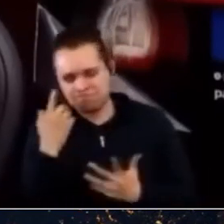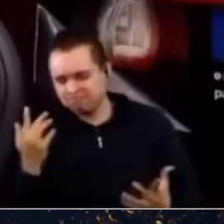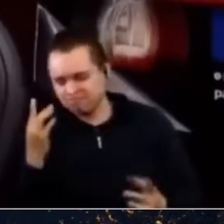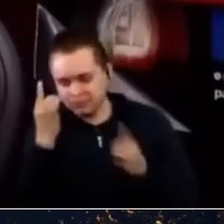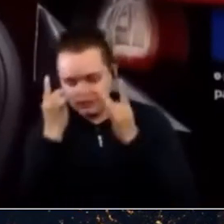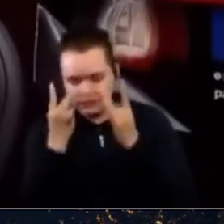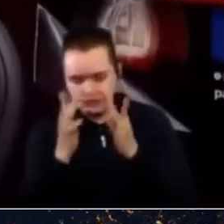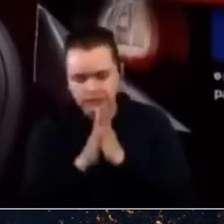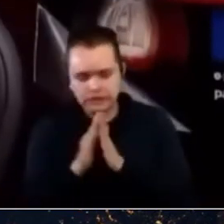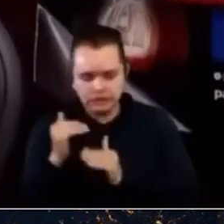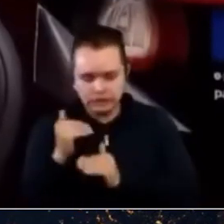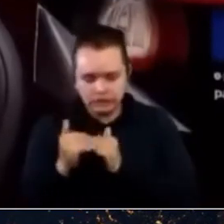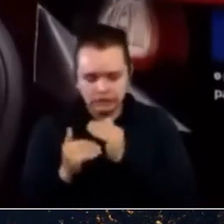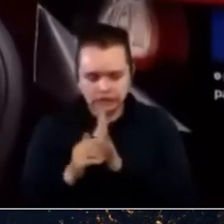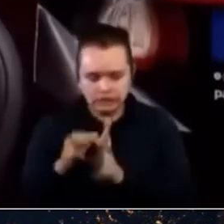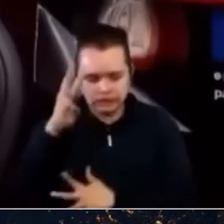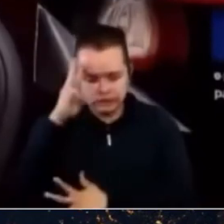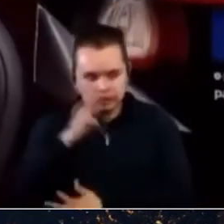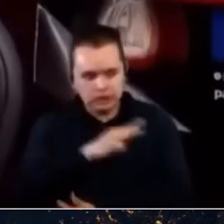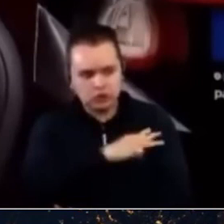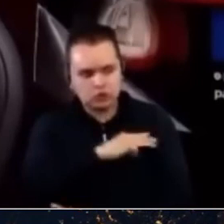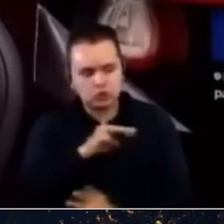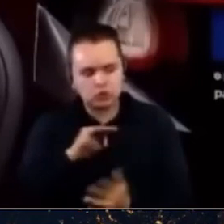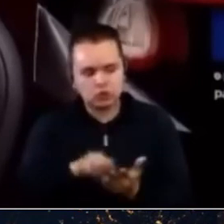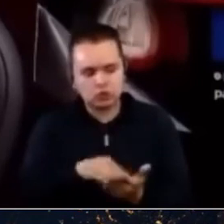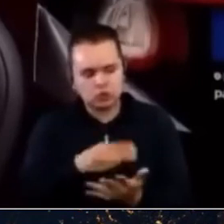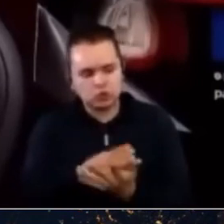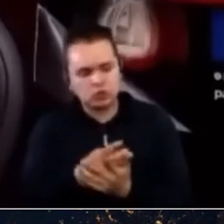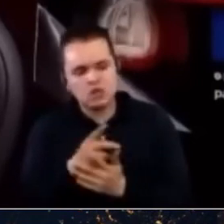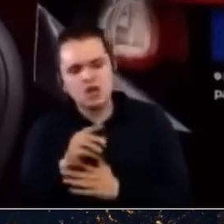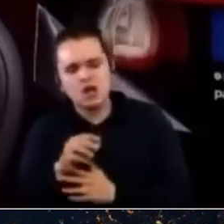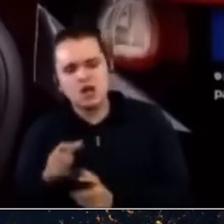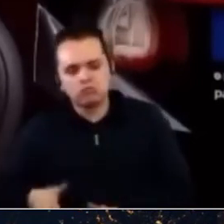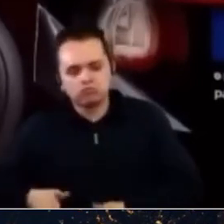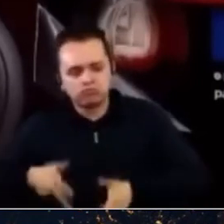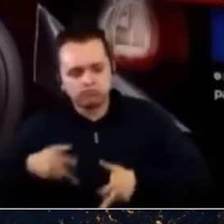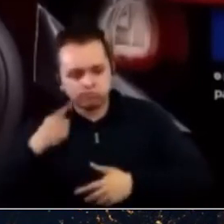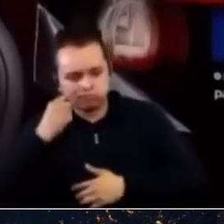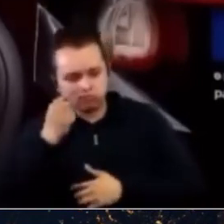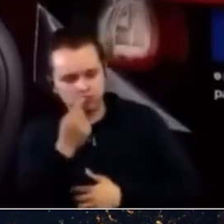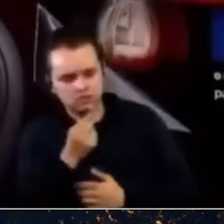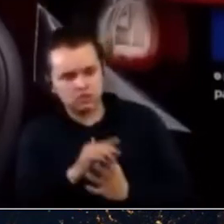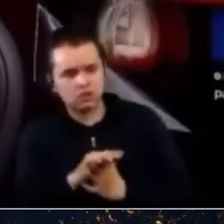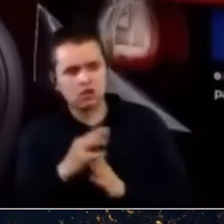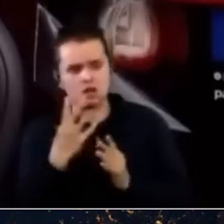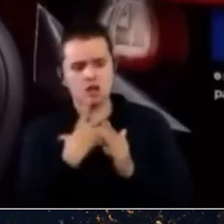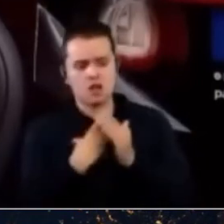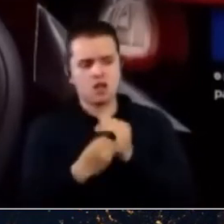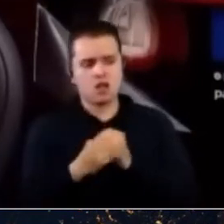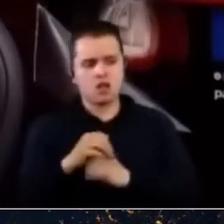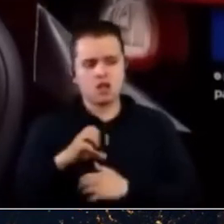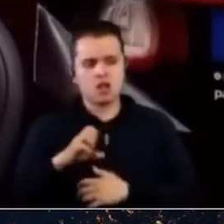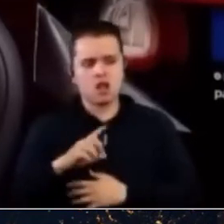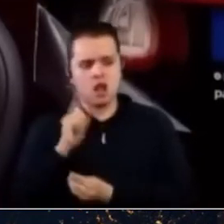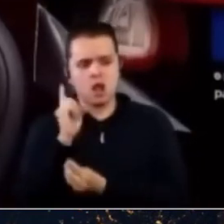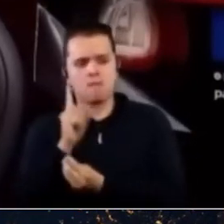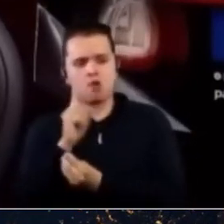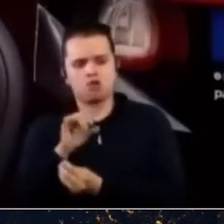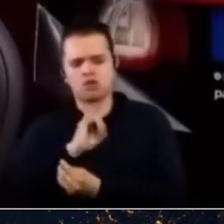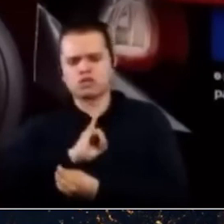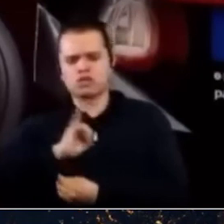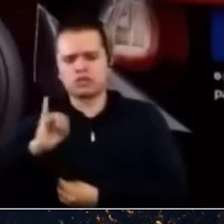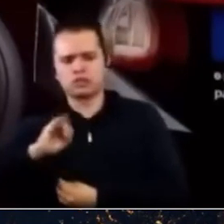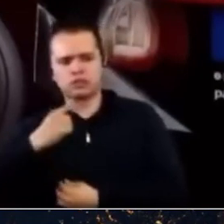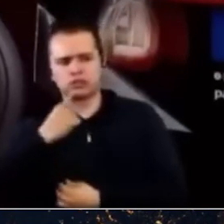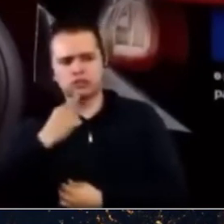Desafortunadamente, cada vez que el ejército derrota a las guerrillas, sale la élite política